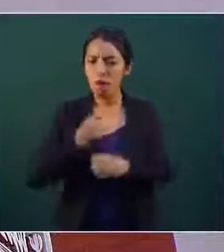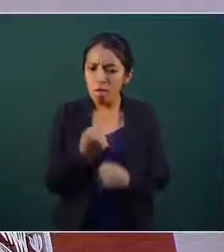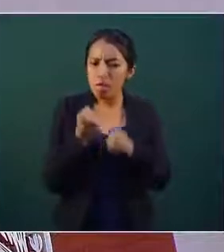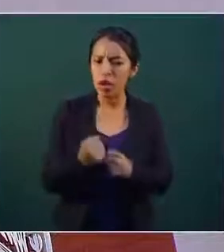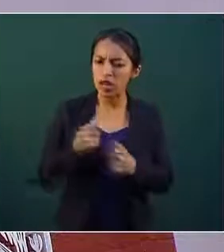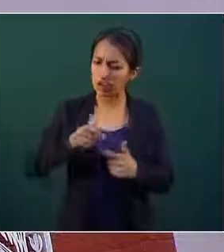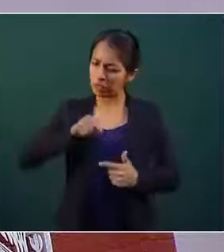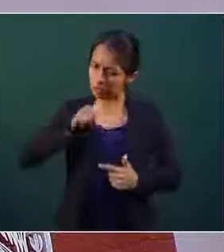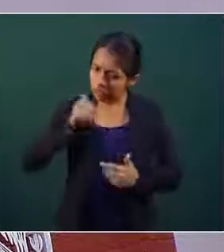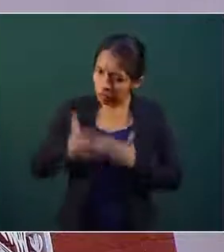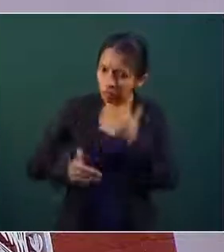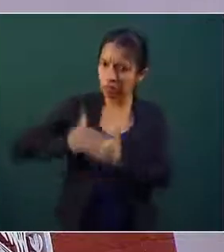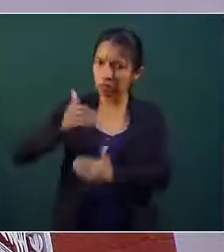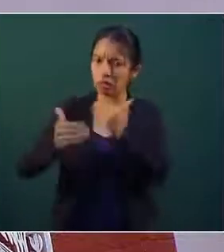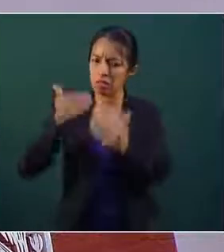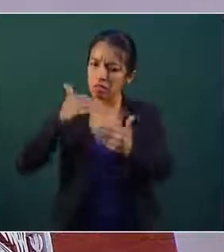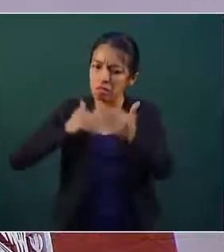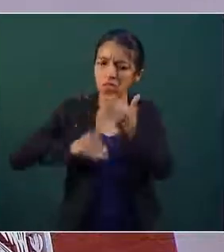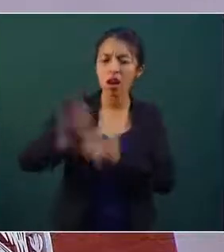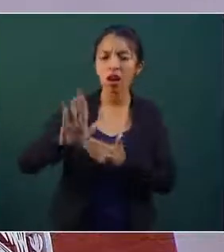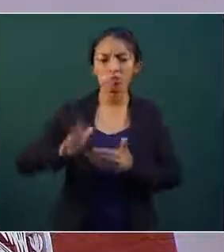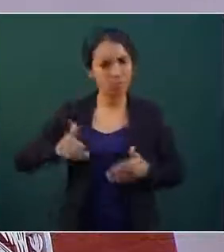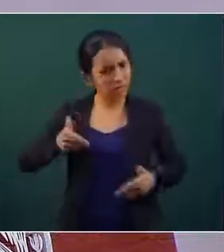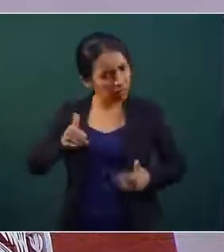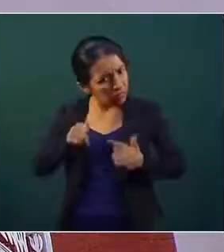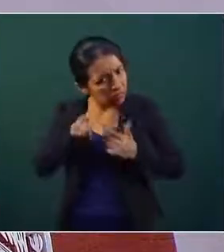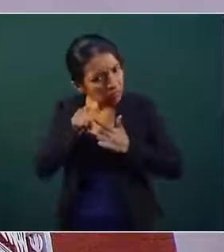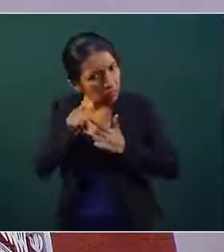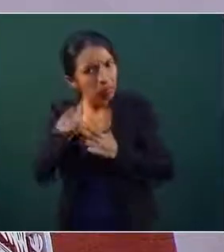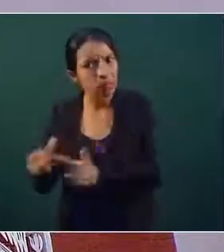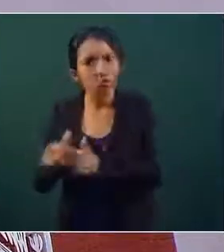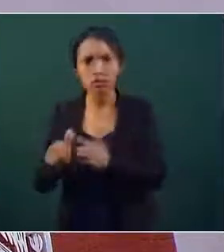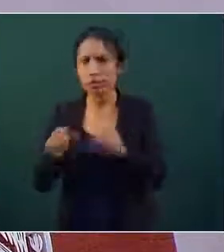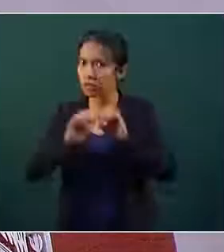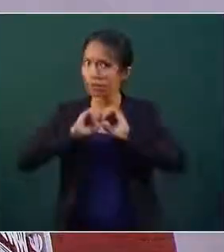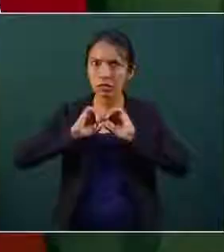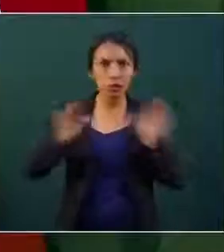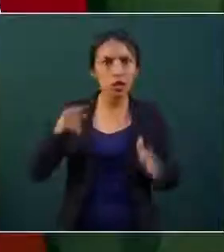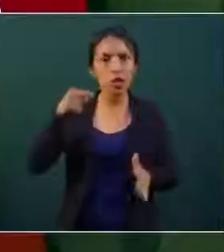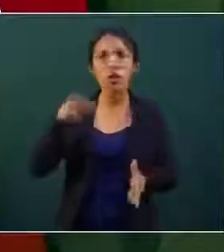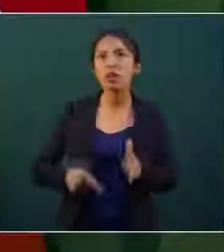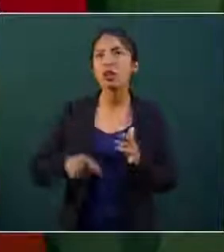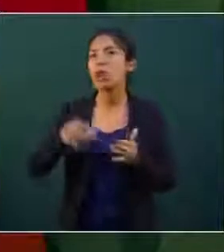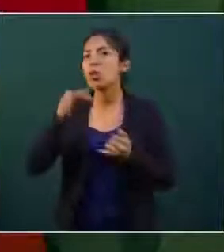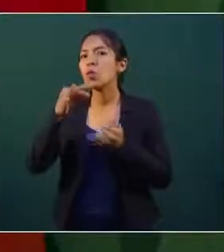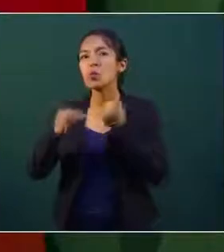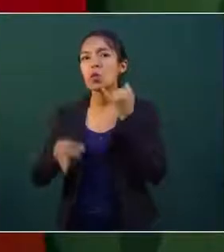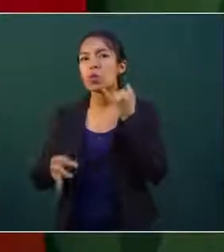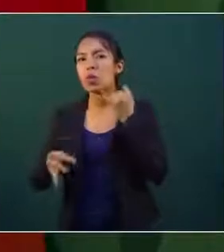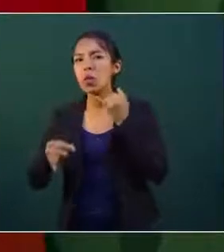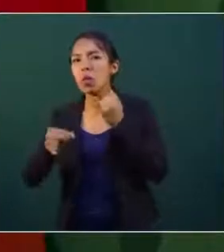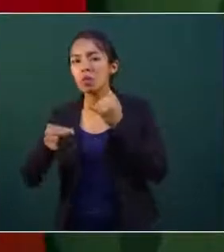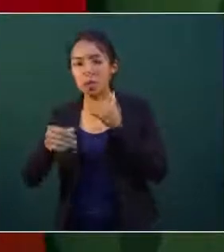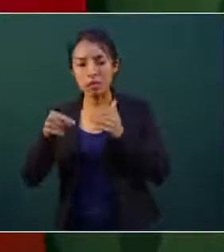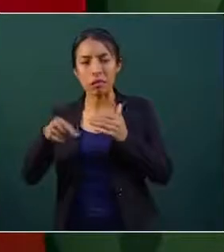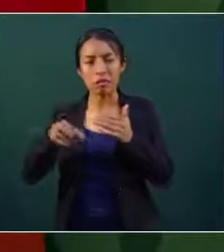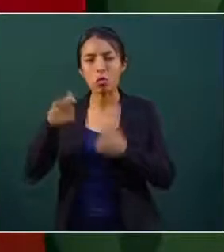camino. Decirle que a finales de este mes